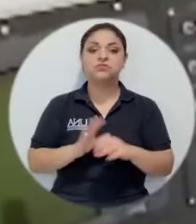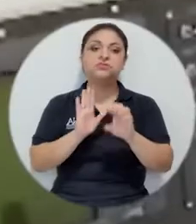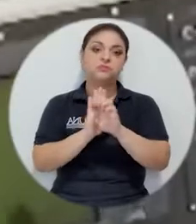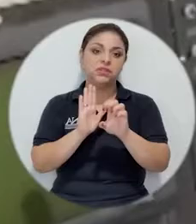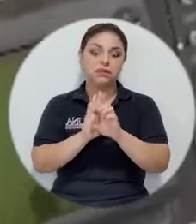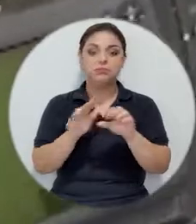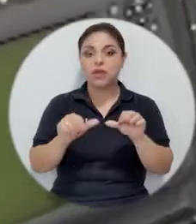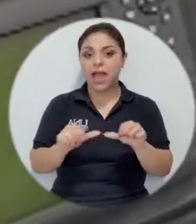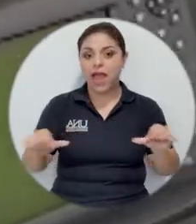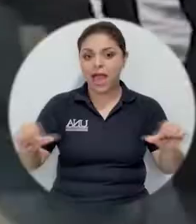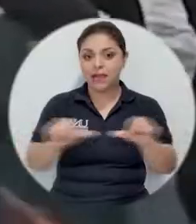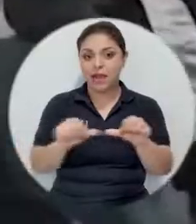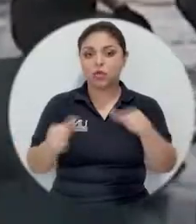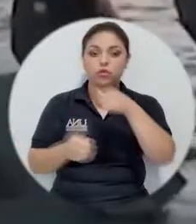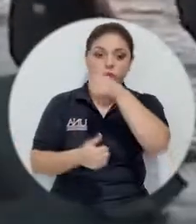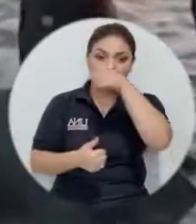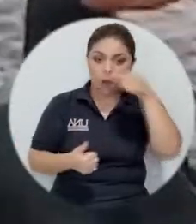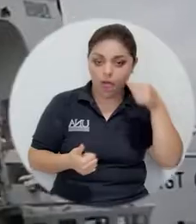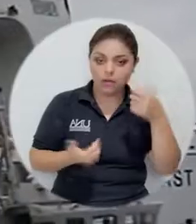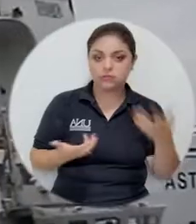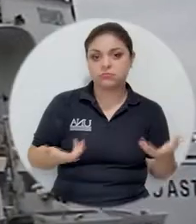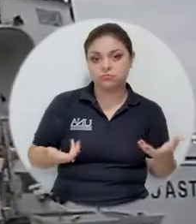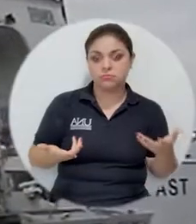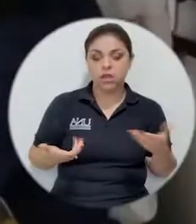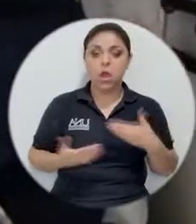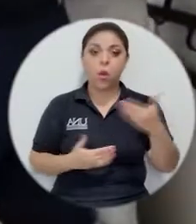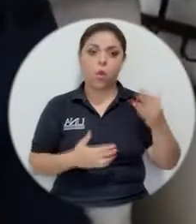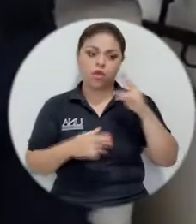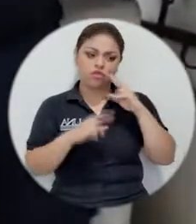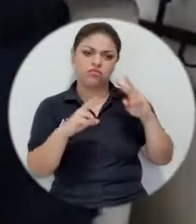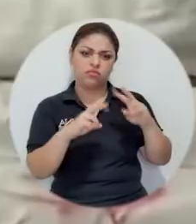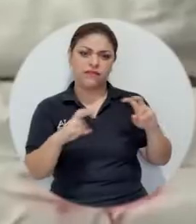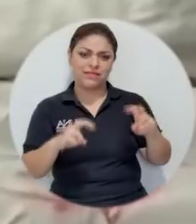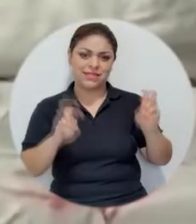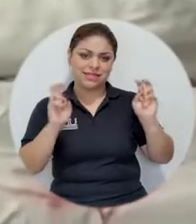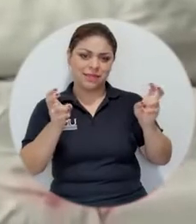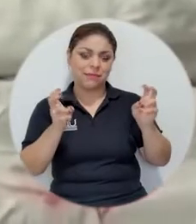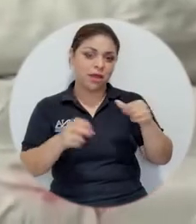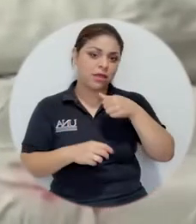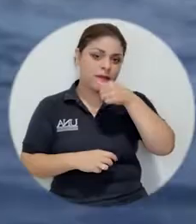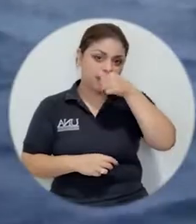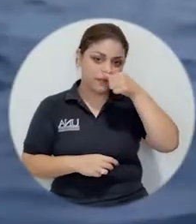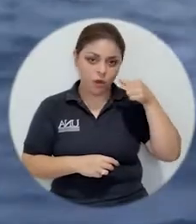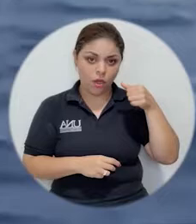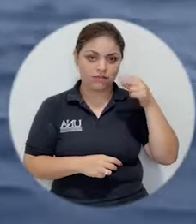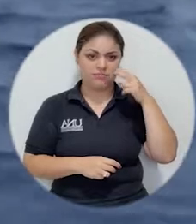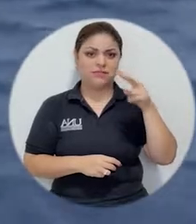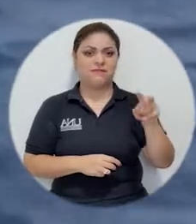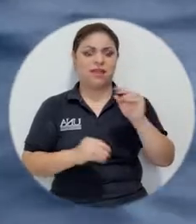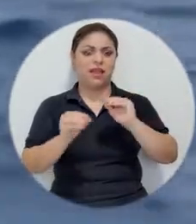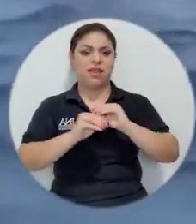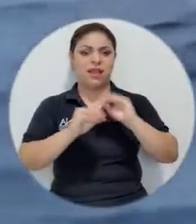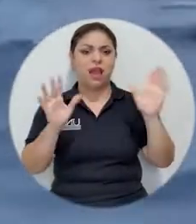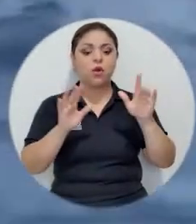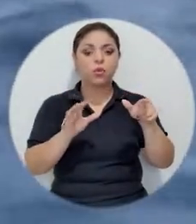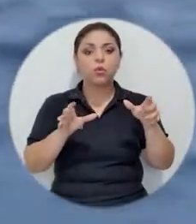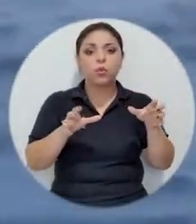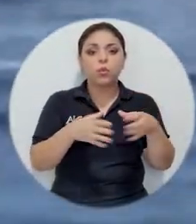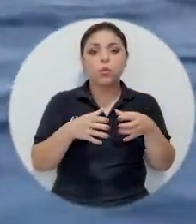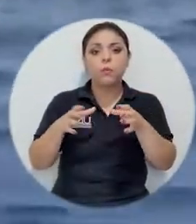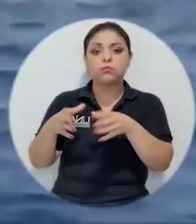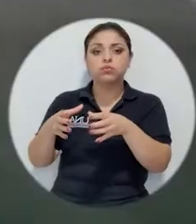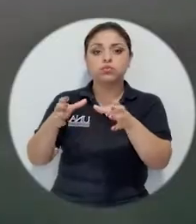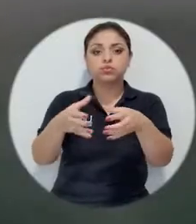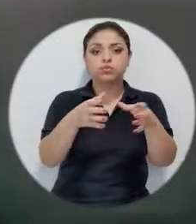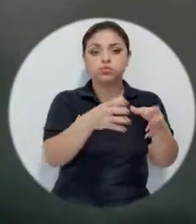Puede ser en el área, por ejemplo, de las drogas. Cuando uno revisa, por ejemplo, el tema de drogas, es notable cómo estos grupos empiezan a